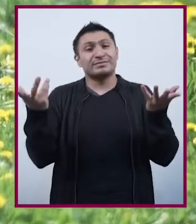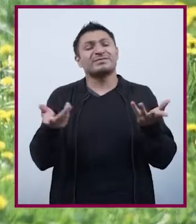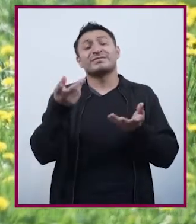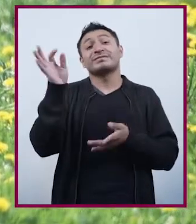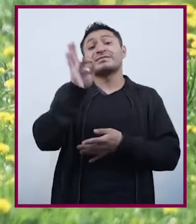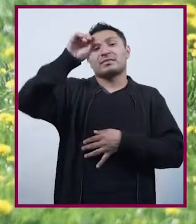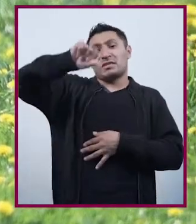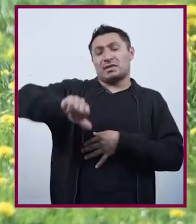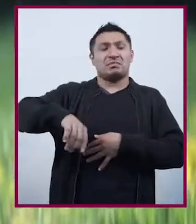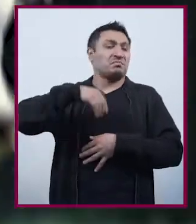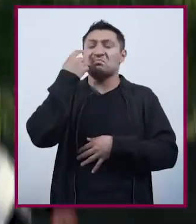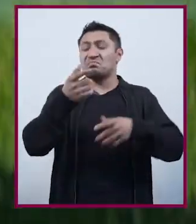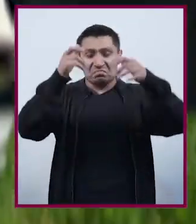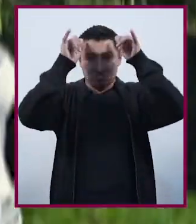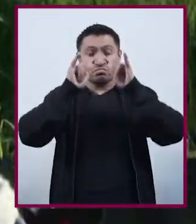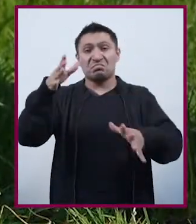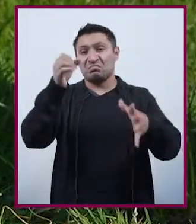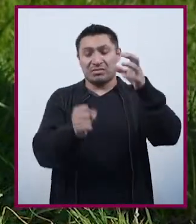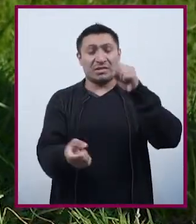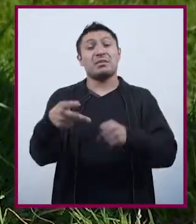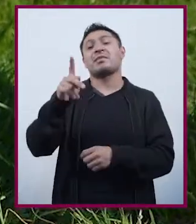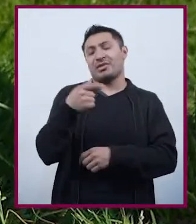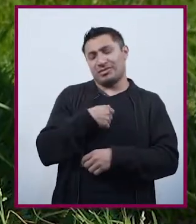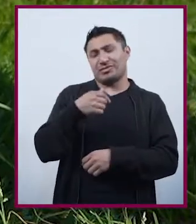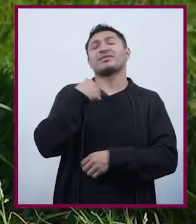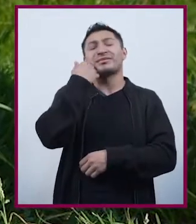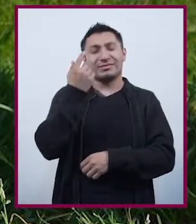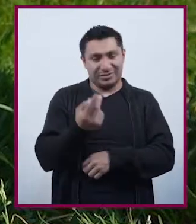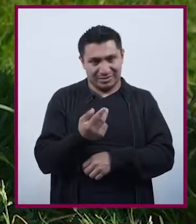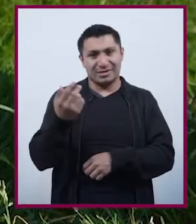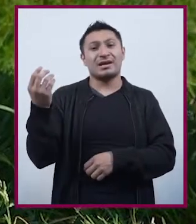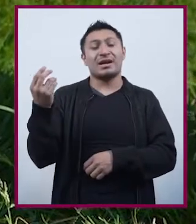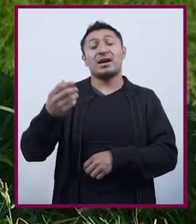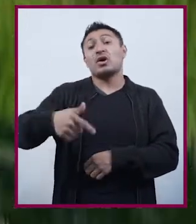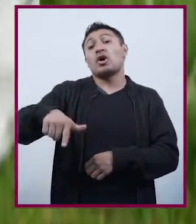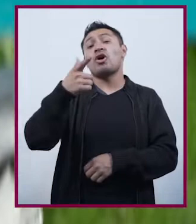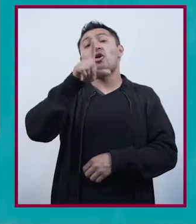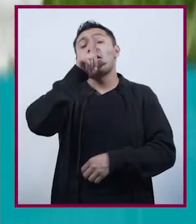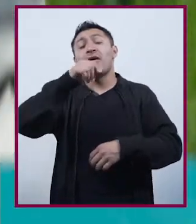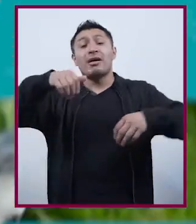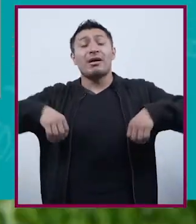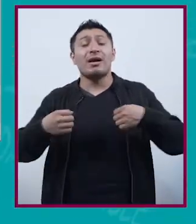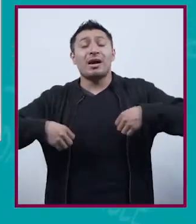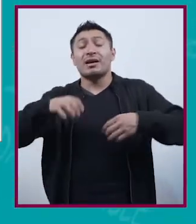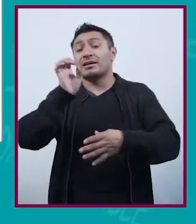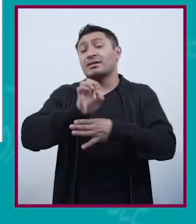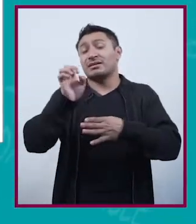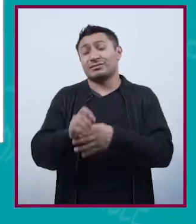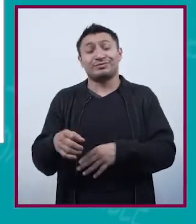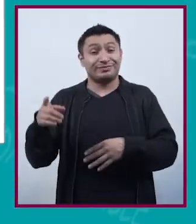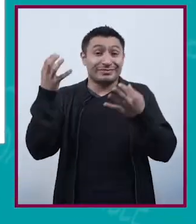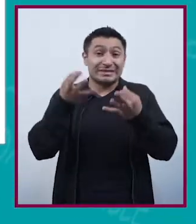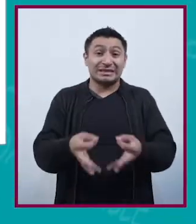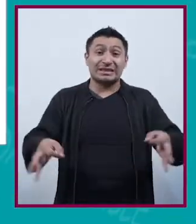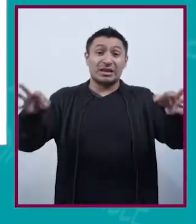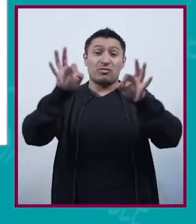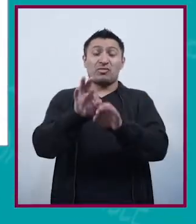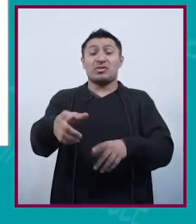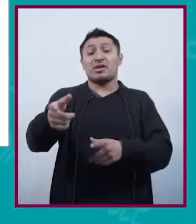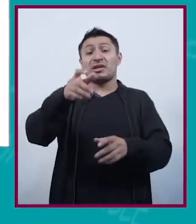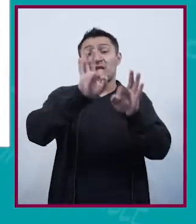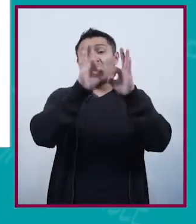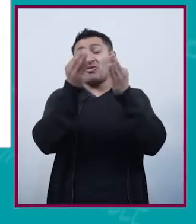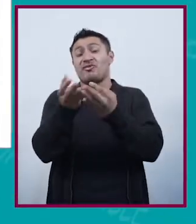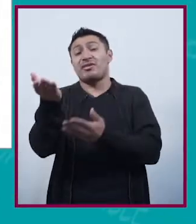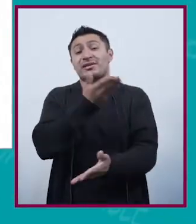mejor hoy nadie quiere mi vaca, pero yo sí sigo necesitando una docena de gallinas. Entonces se vuelve indispensable una unidad